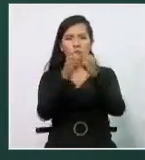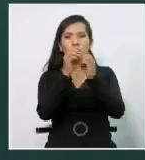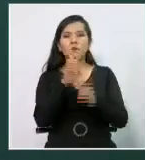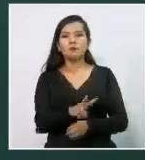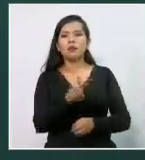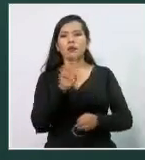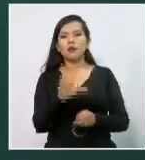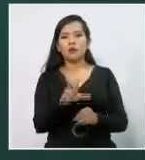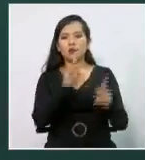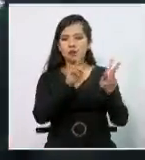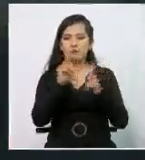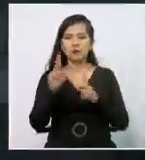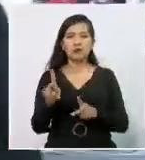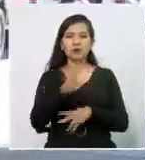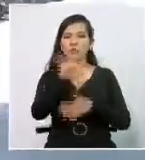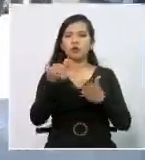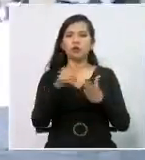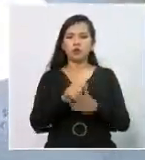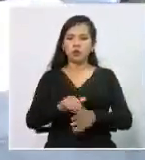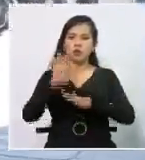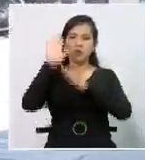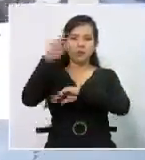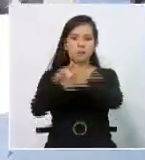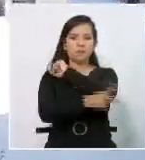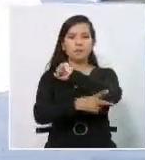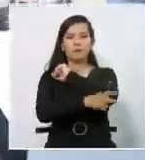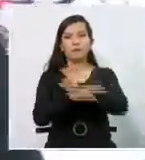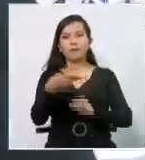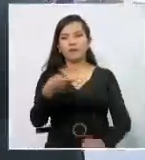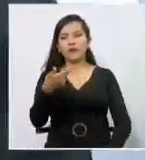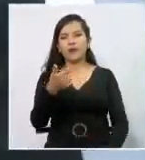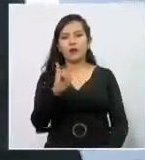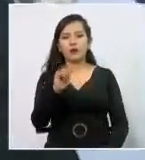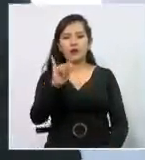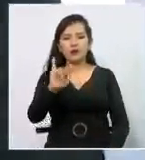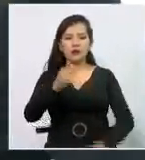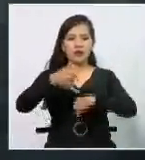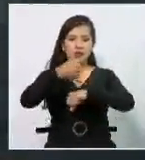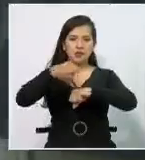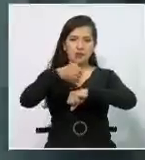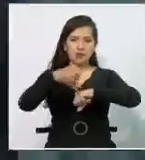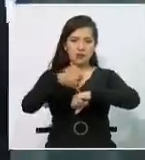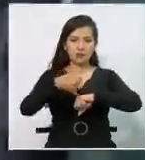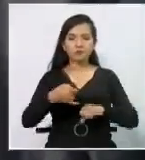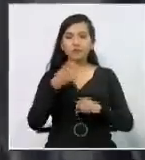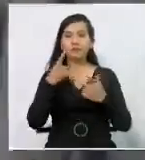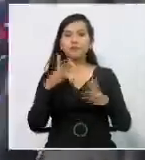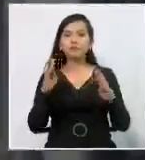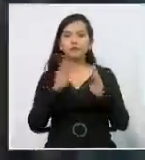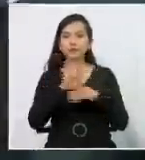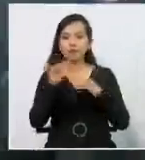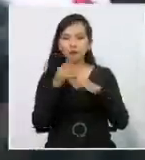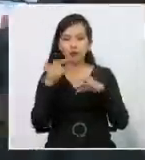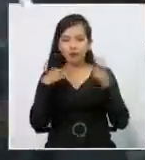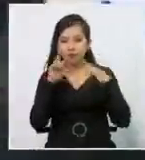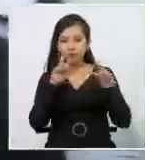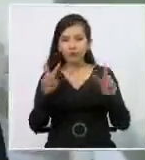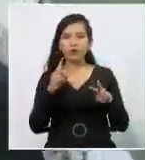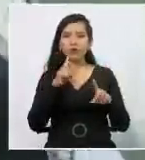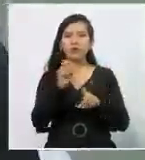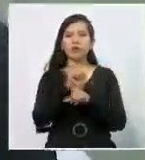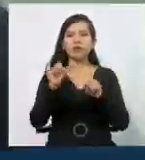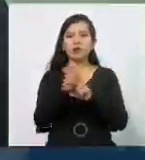ciudadanos extranjeros, todos de nacionalidad haitiana, entre hombres y mujeres. Entonces, aquí, resumiendo la comisión de